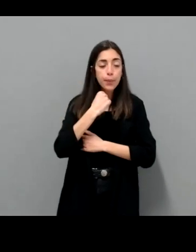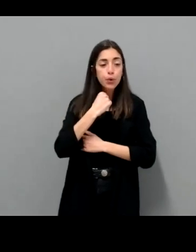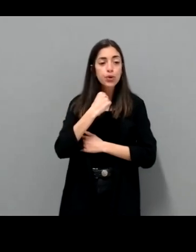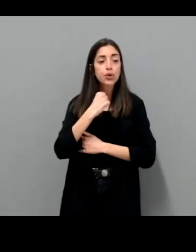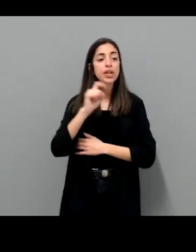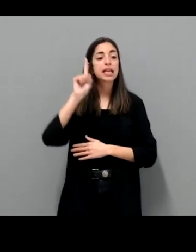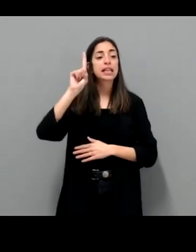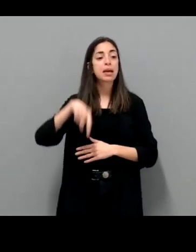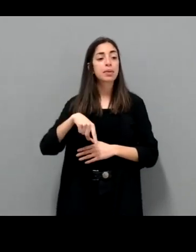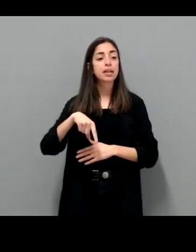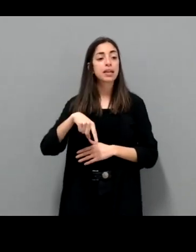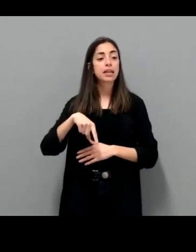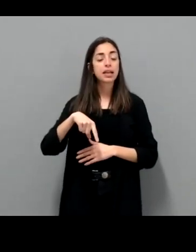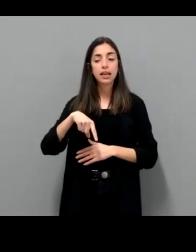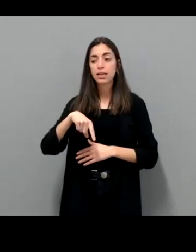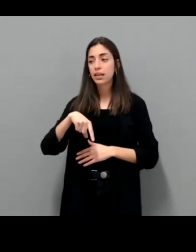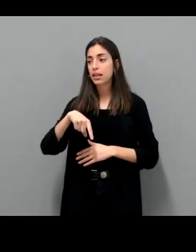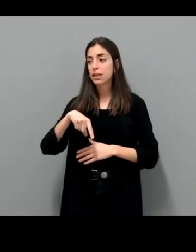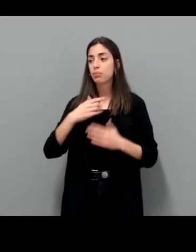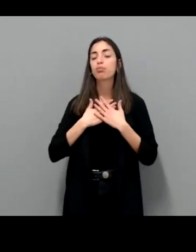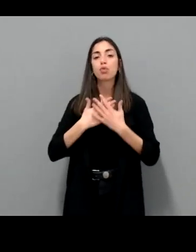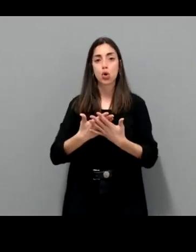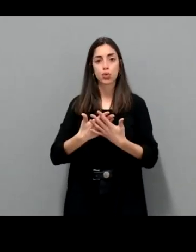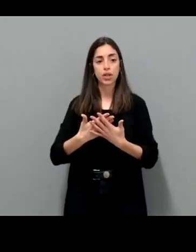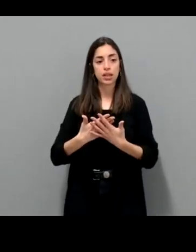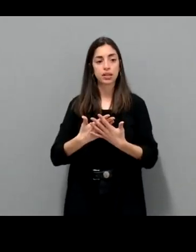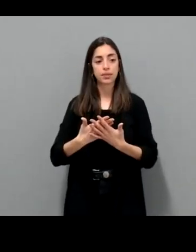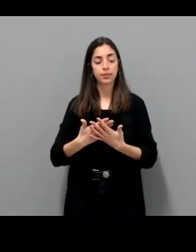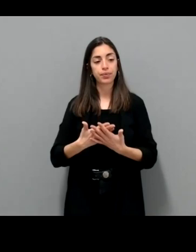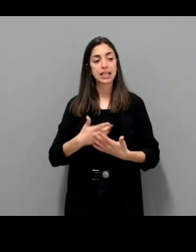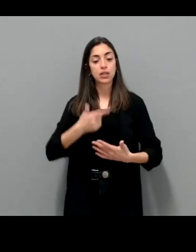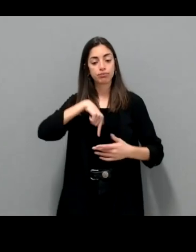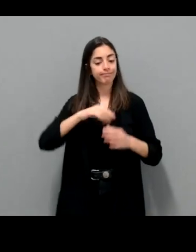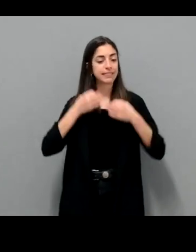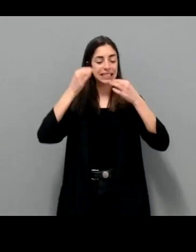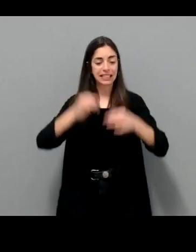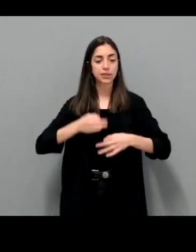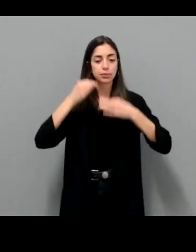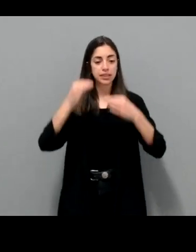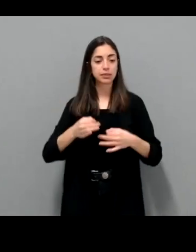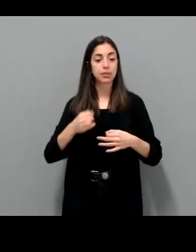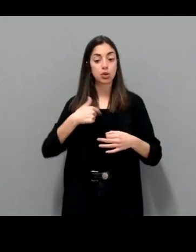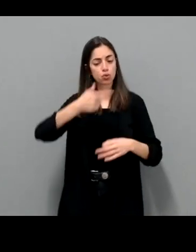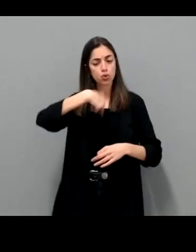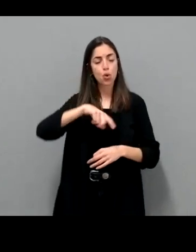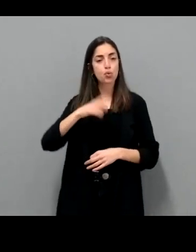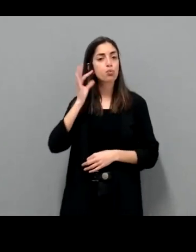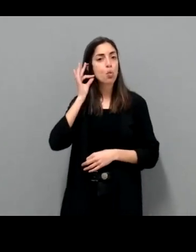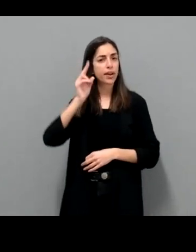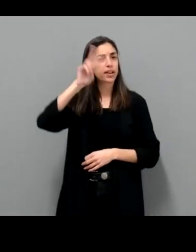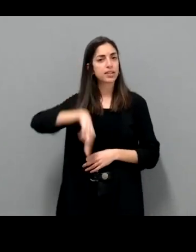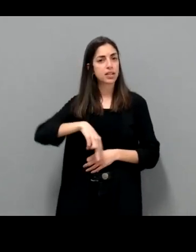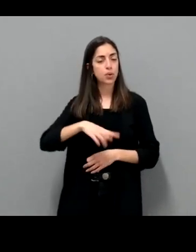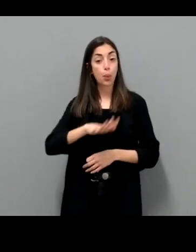su realidad. Como ellas dicen siempre, somos mujeres, por eso